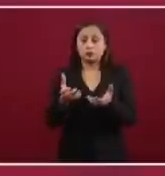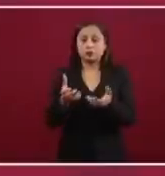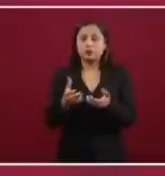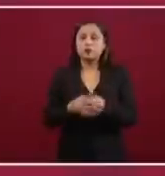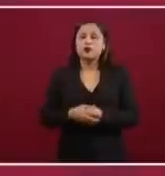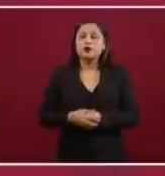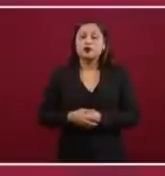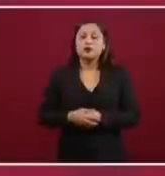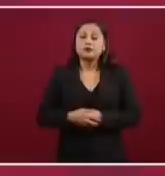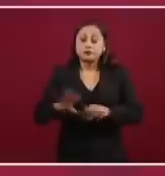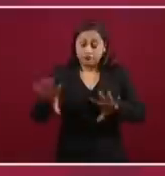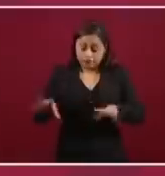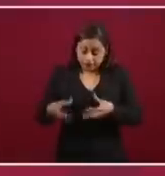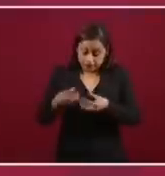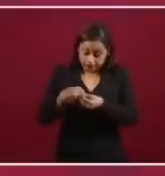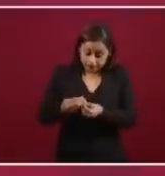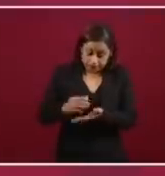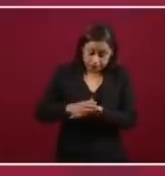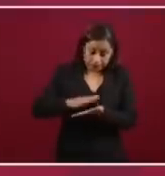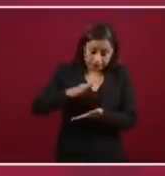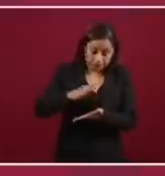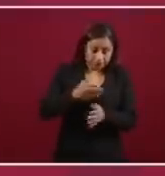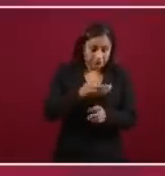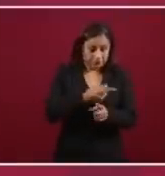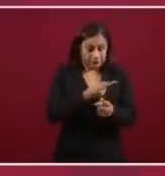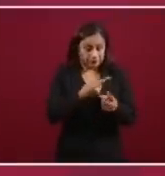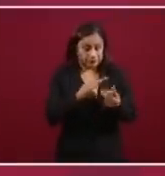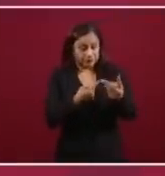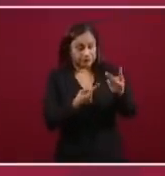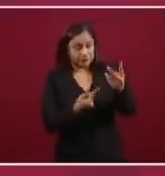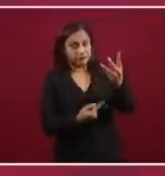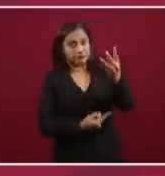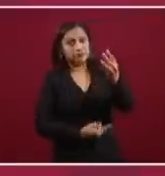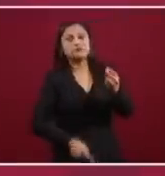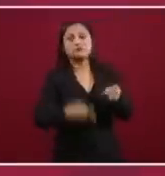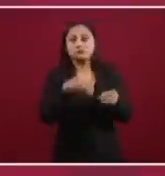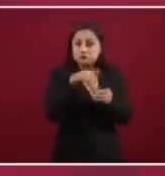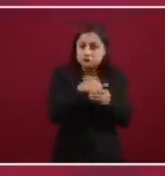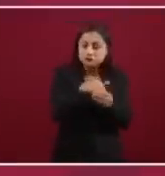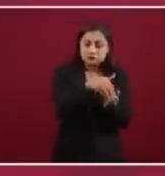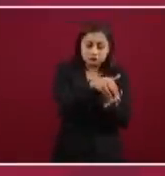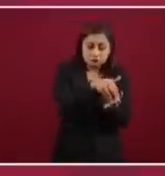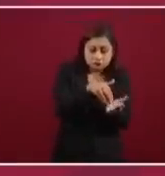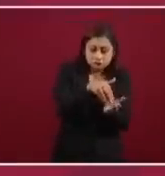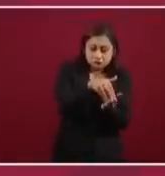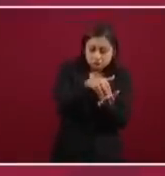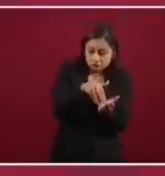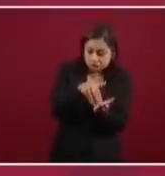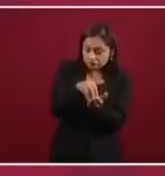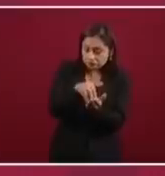Entonces, todo esto son ahorros que nos ayudan